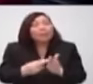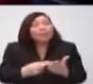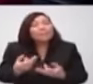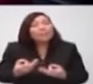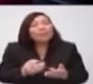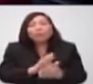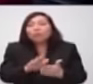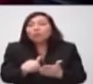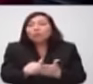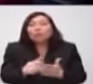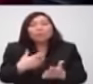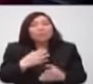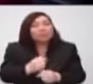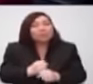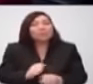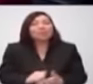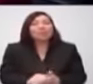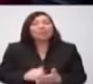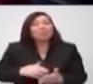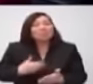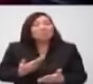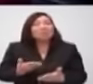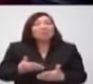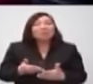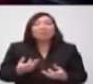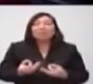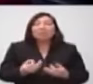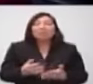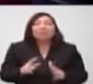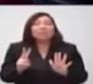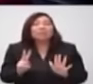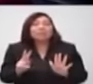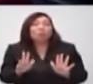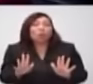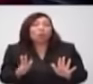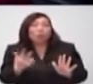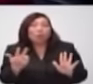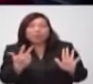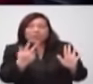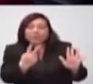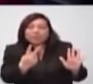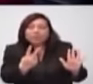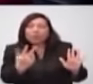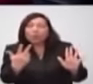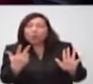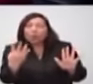tarifario totalmente insostenible, que podíamos llegar a tener tarifas de 7, 8 y 9 soles,